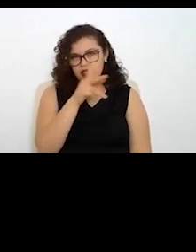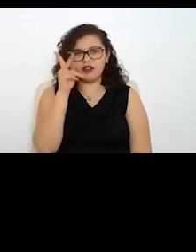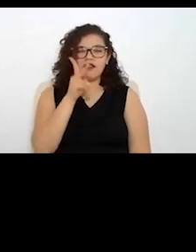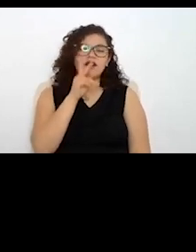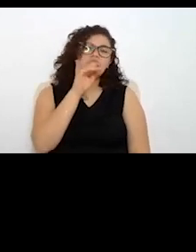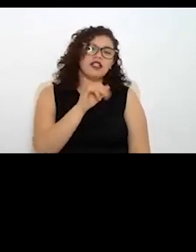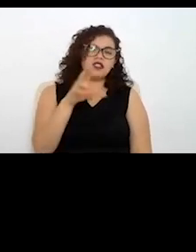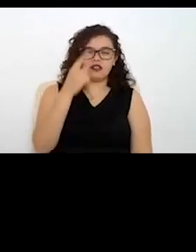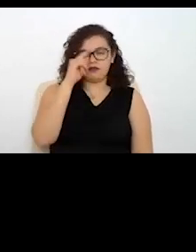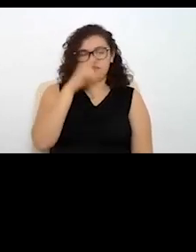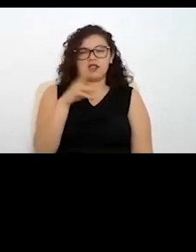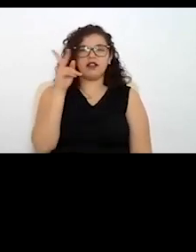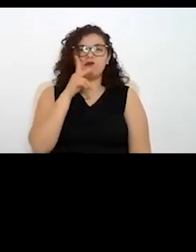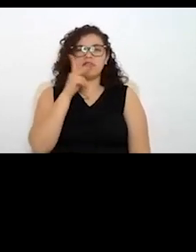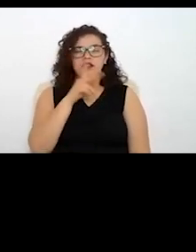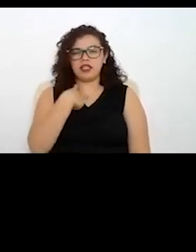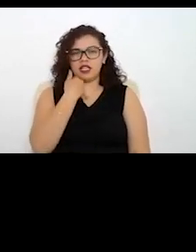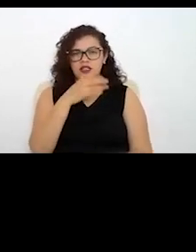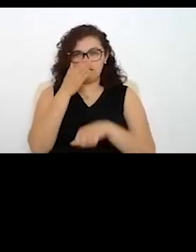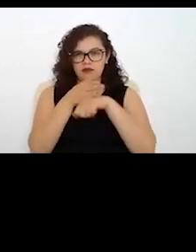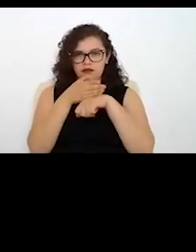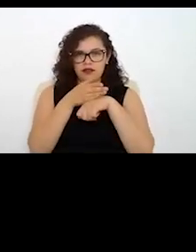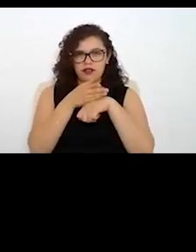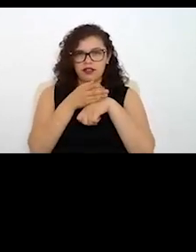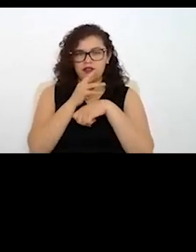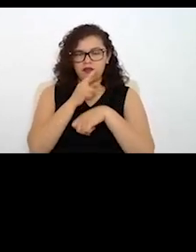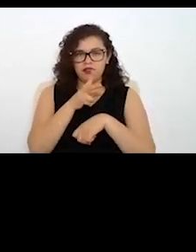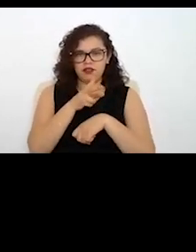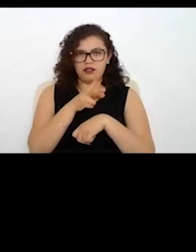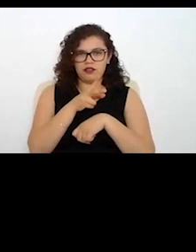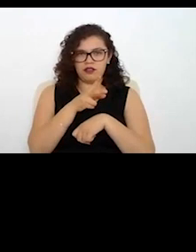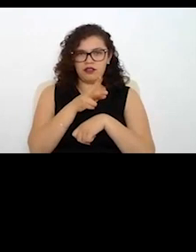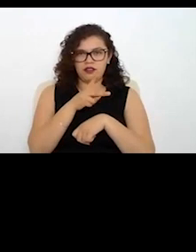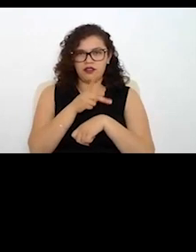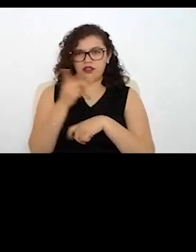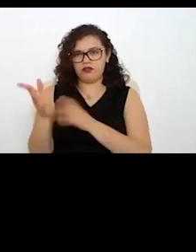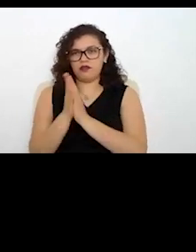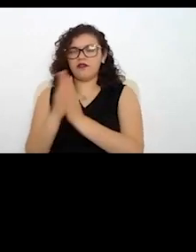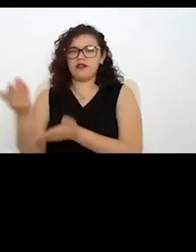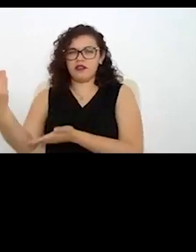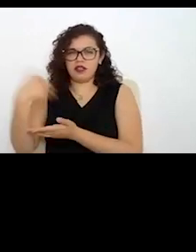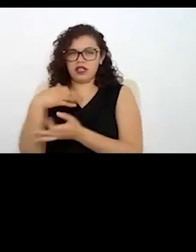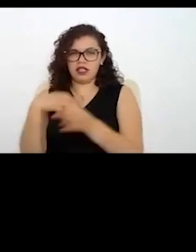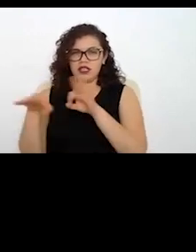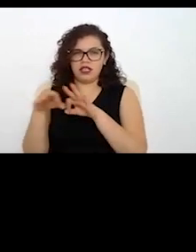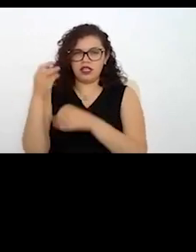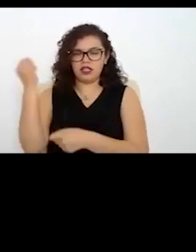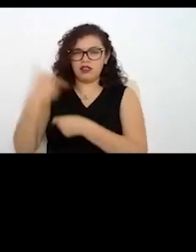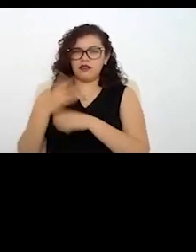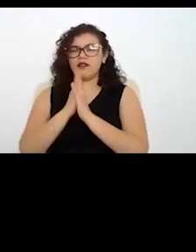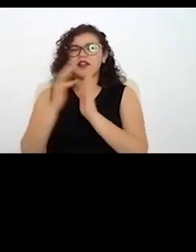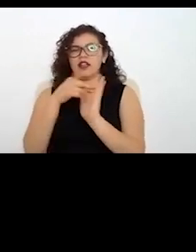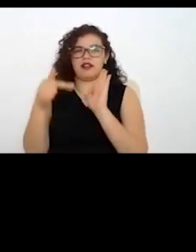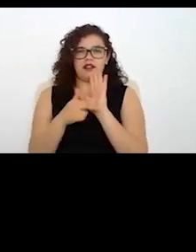de sustentar si lo quieren sancionar. Lo ideal es que le digan, oye, por favor, llega temprano, tengan su reglamento interior de trabajo. Me van a